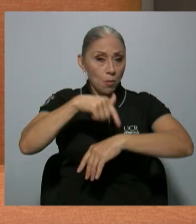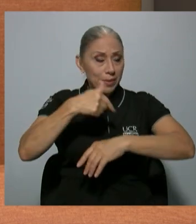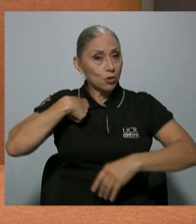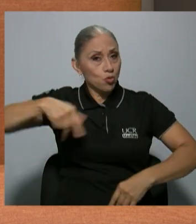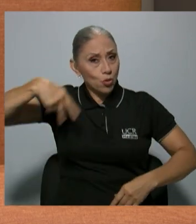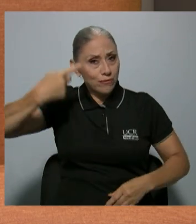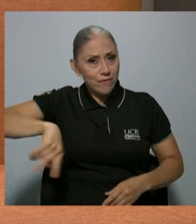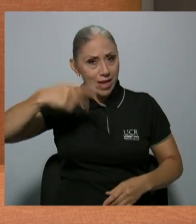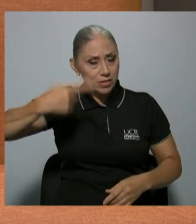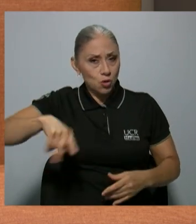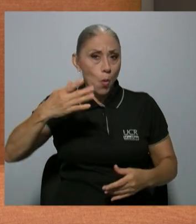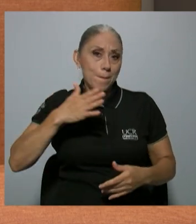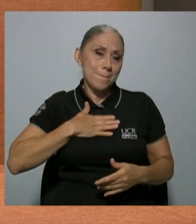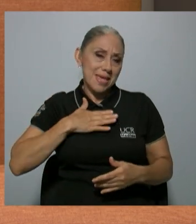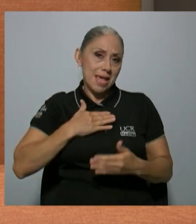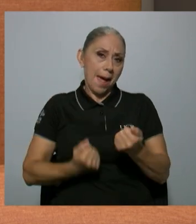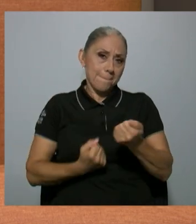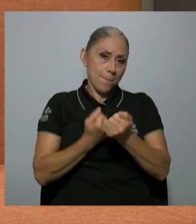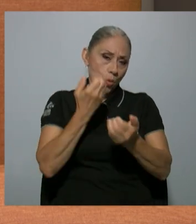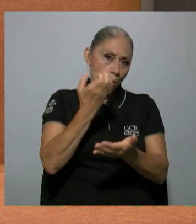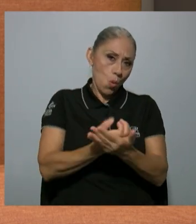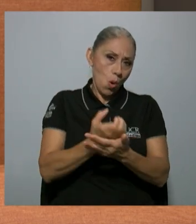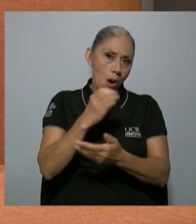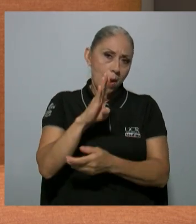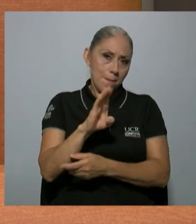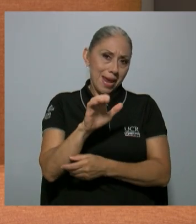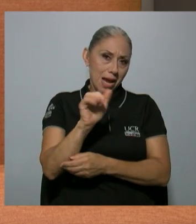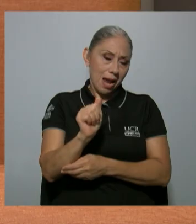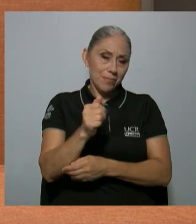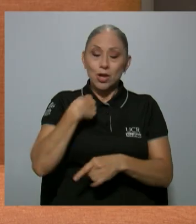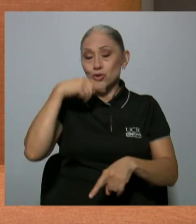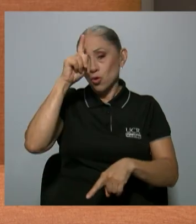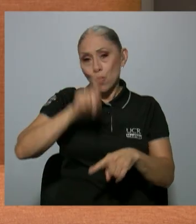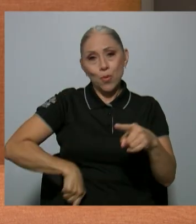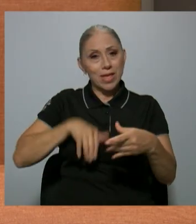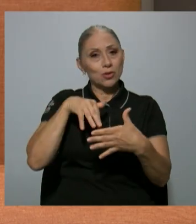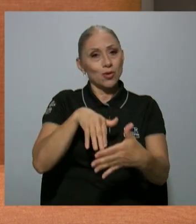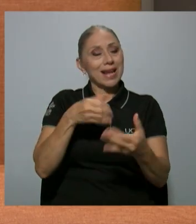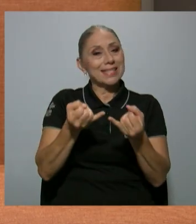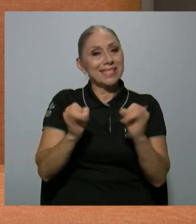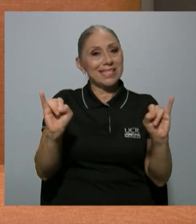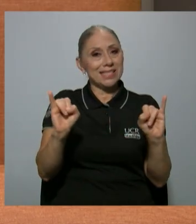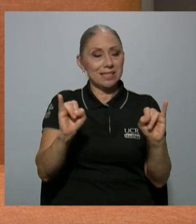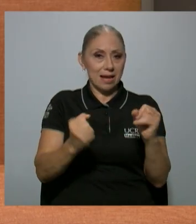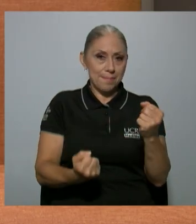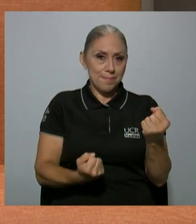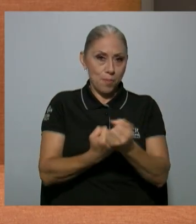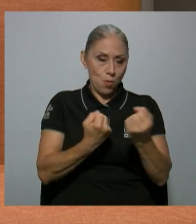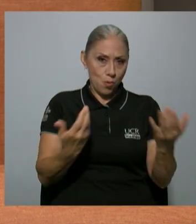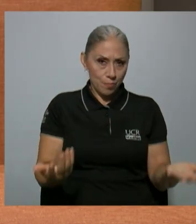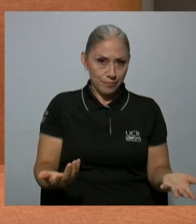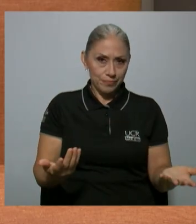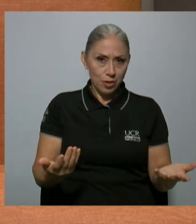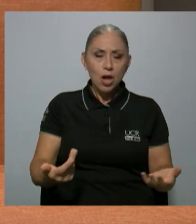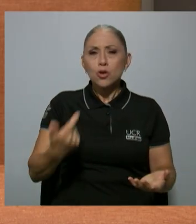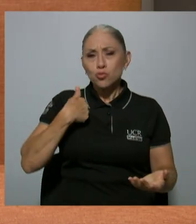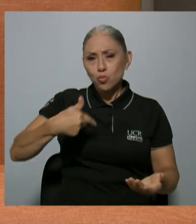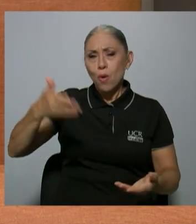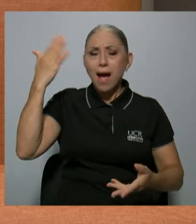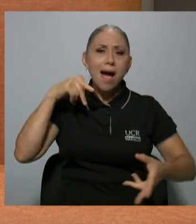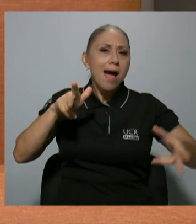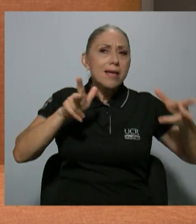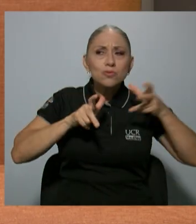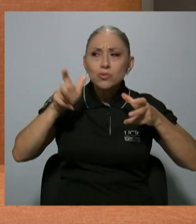ese momento pues mi beca, y yo no podía estudiar si no era con una beca. Yo había escuchado que había